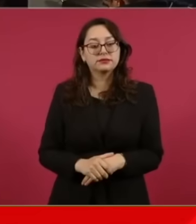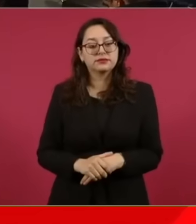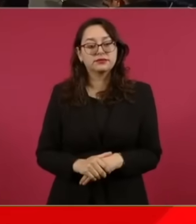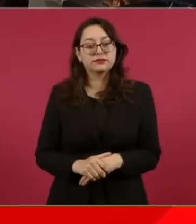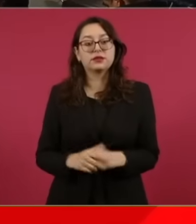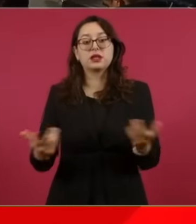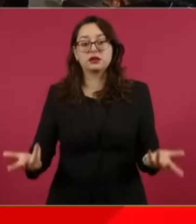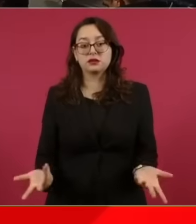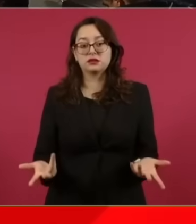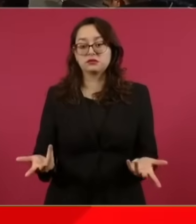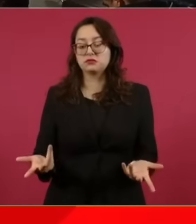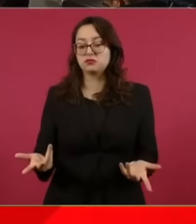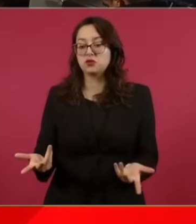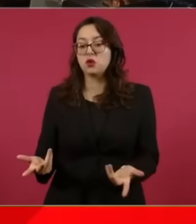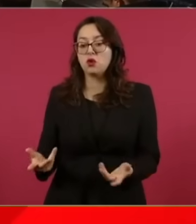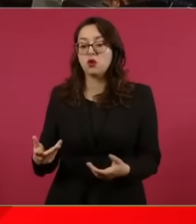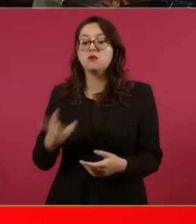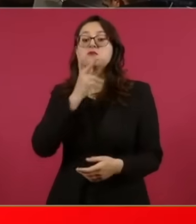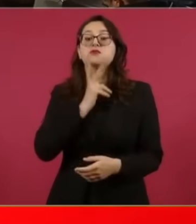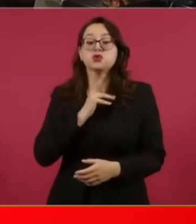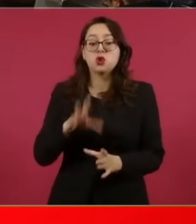mantenemos las mismas reservas